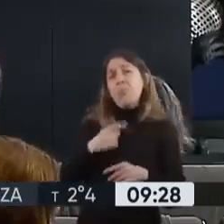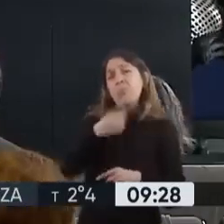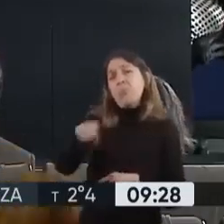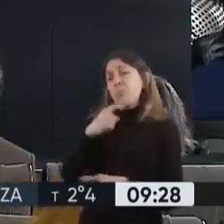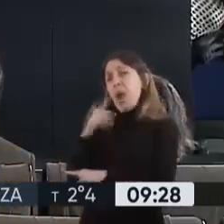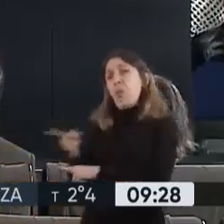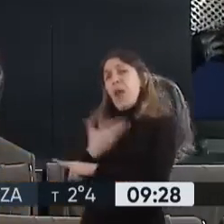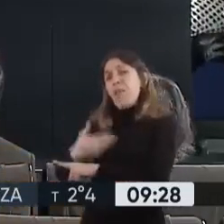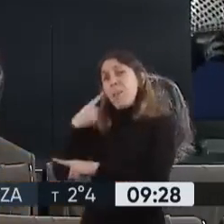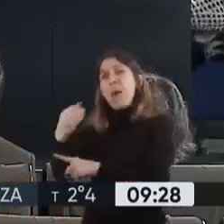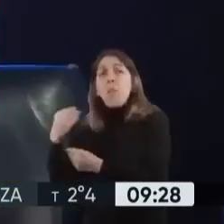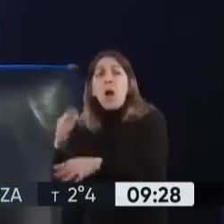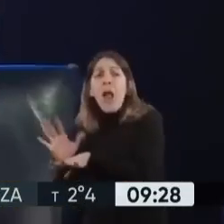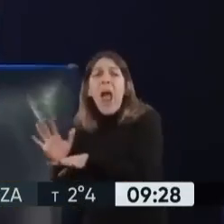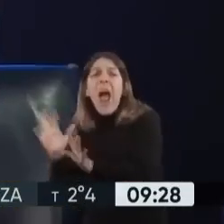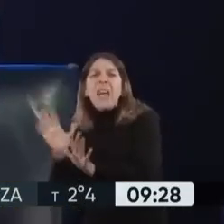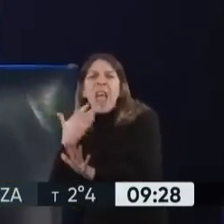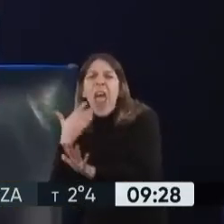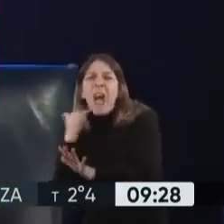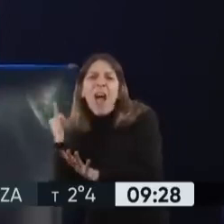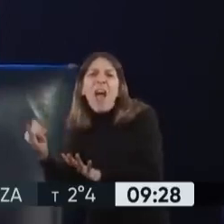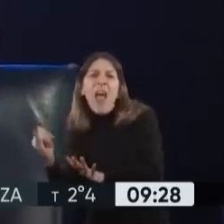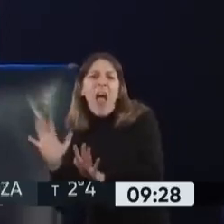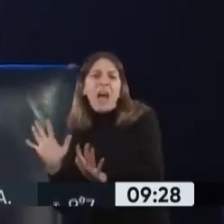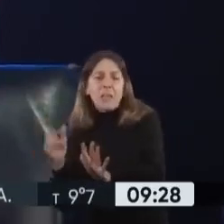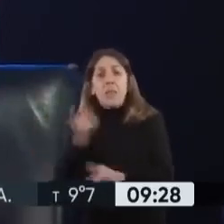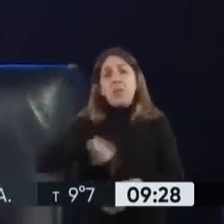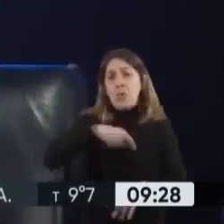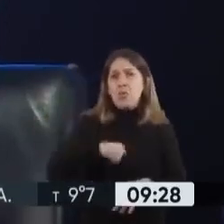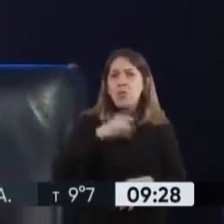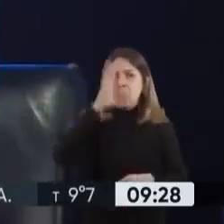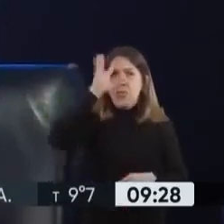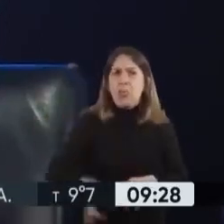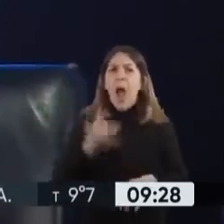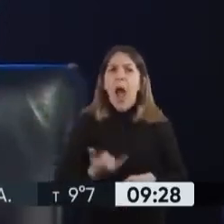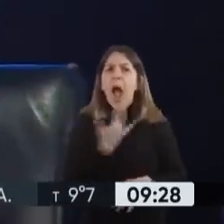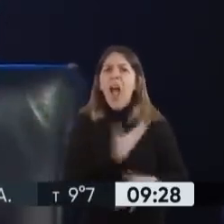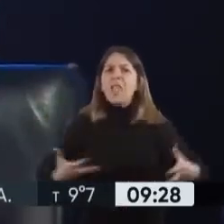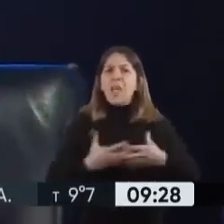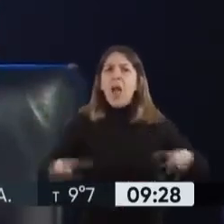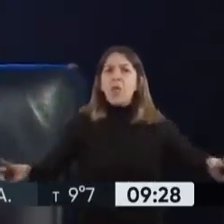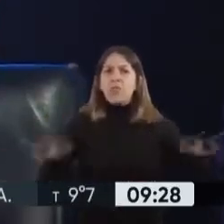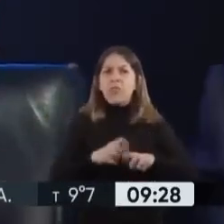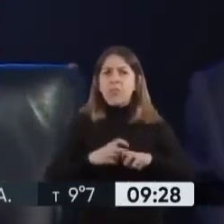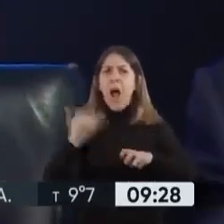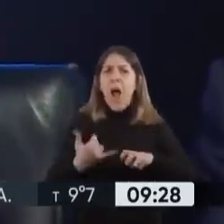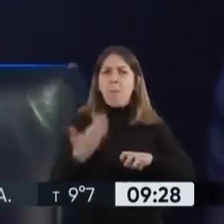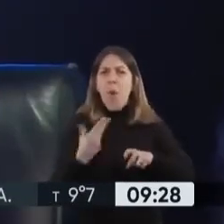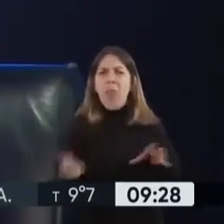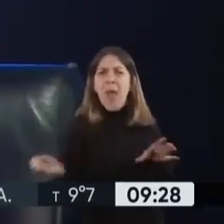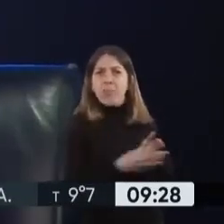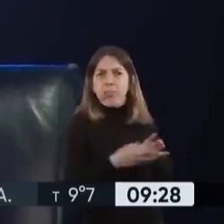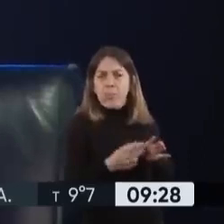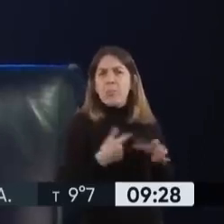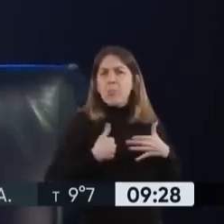utiliza esos calificativos nosotros creemos en la solvencia del estado y el estado yo siempre insisto con esto y